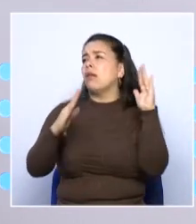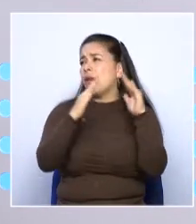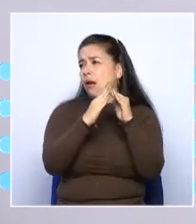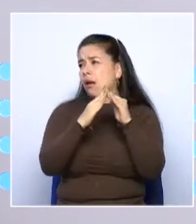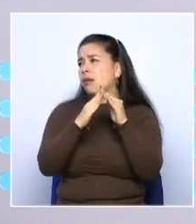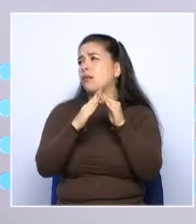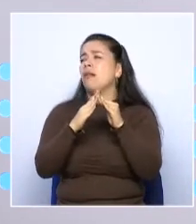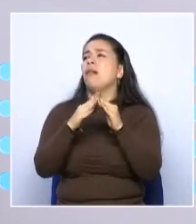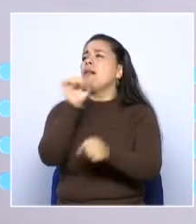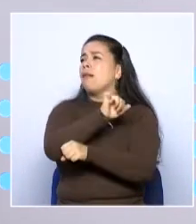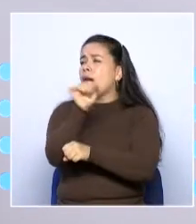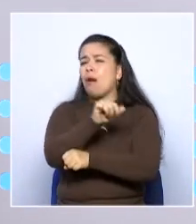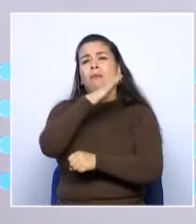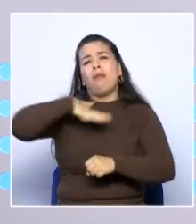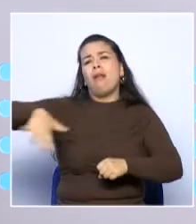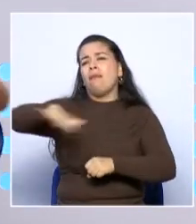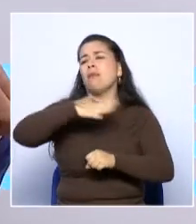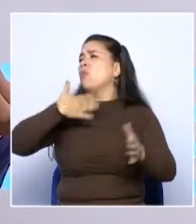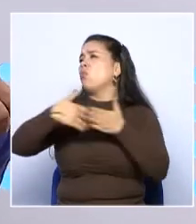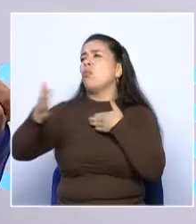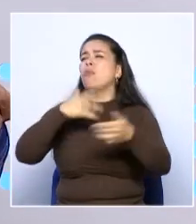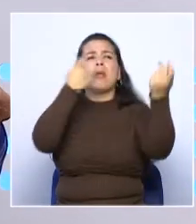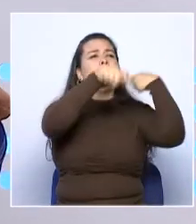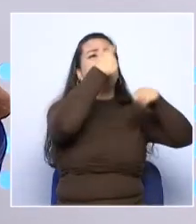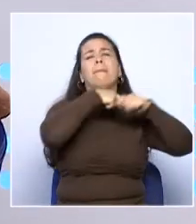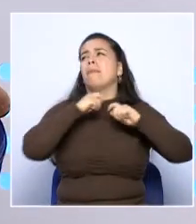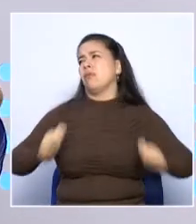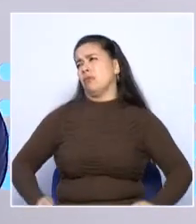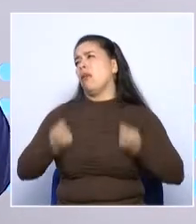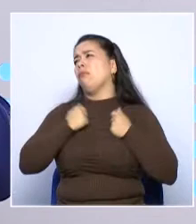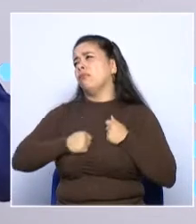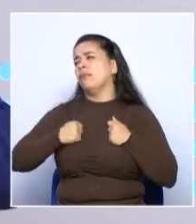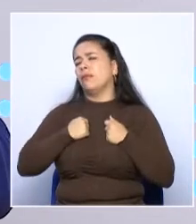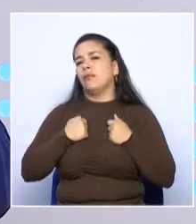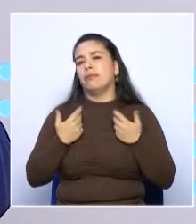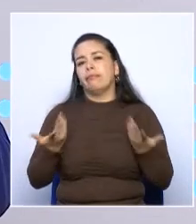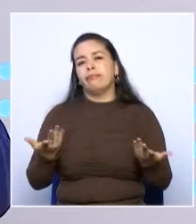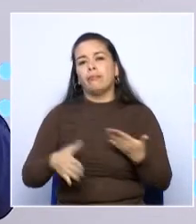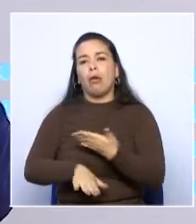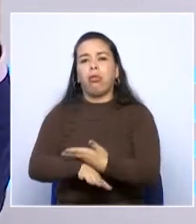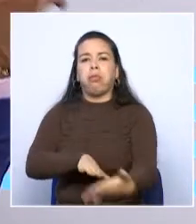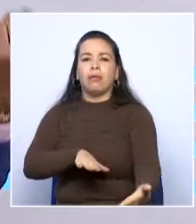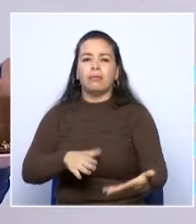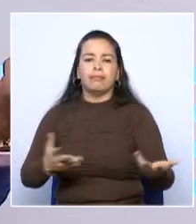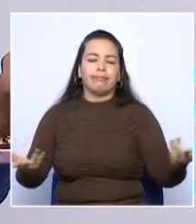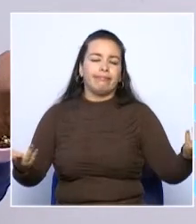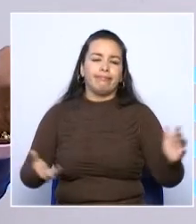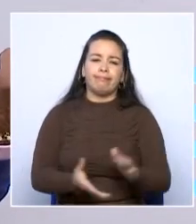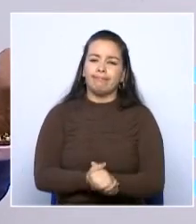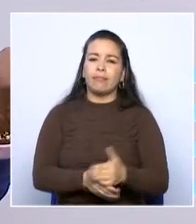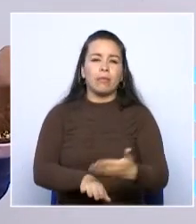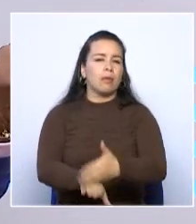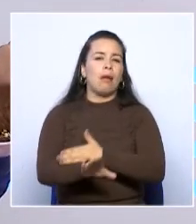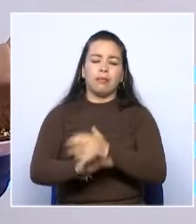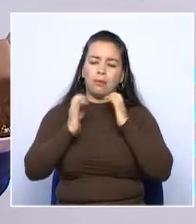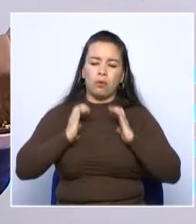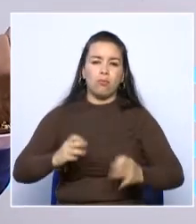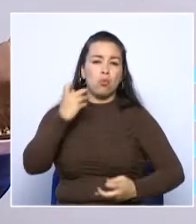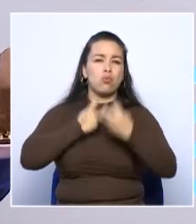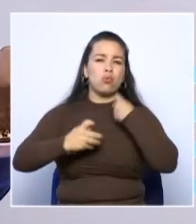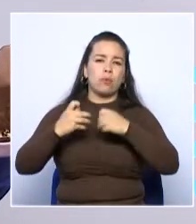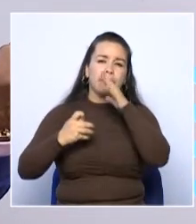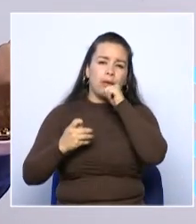carro, la finca, lo que sea, pero sálveme la vida. Pero no devolvió la película, que no le había invertido a su cuerpo